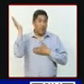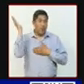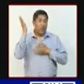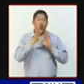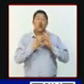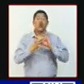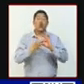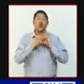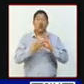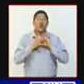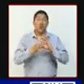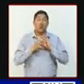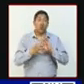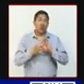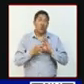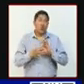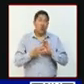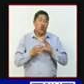Unidos